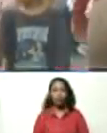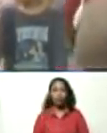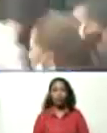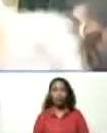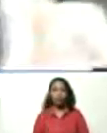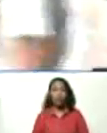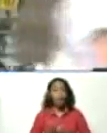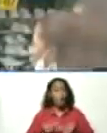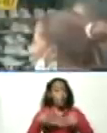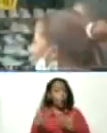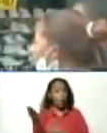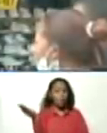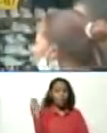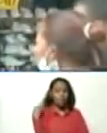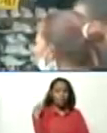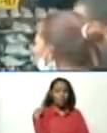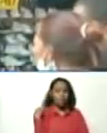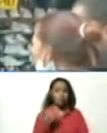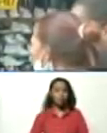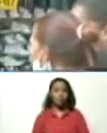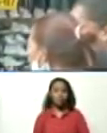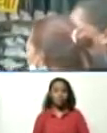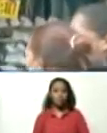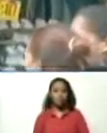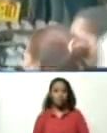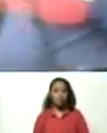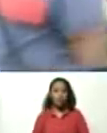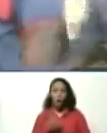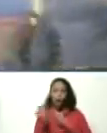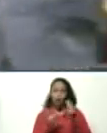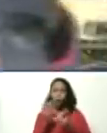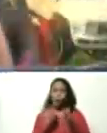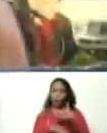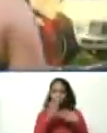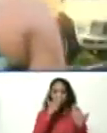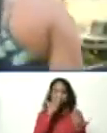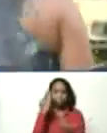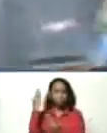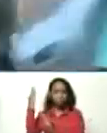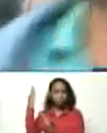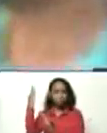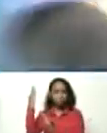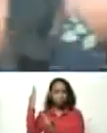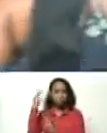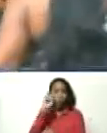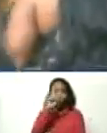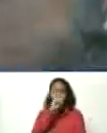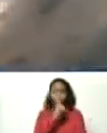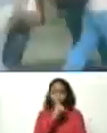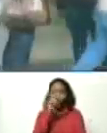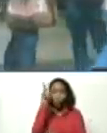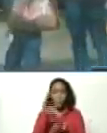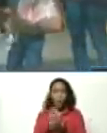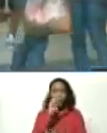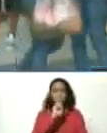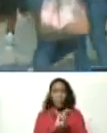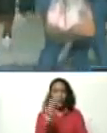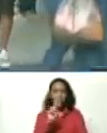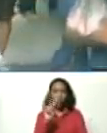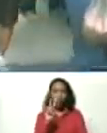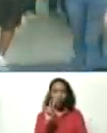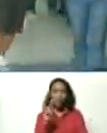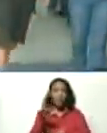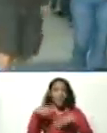Lo cual nos avizora, como vamos a ver, un año 2022